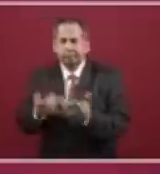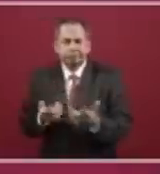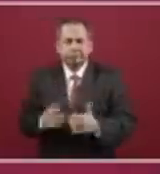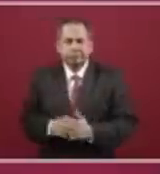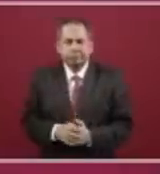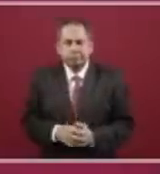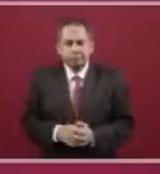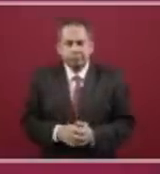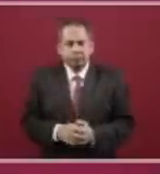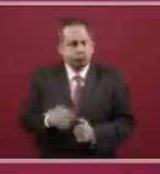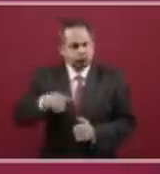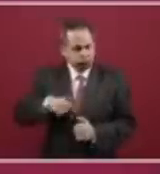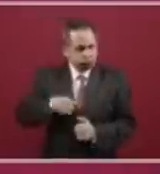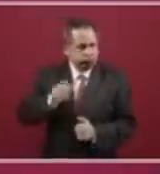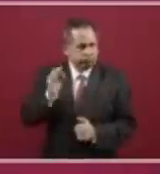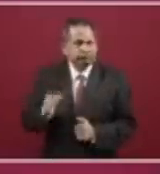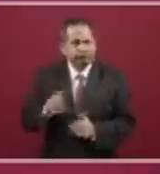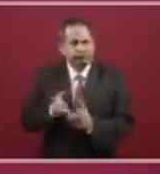mantener